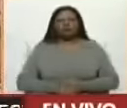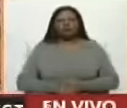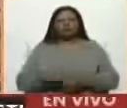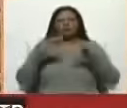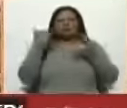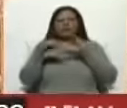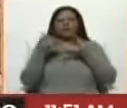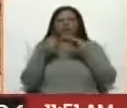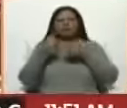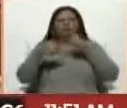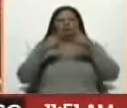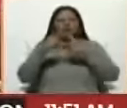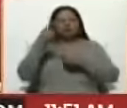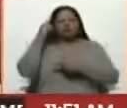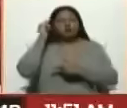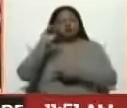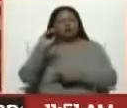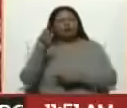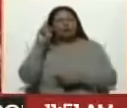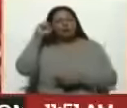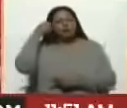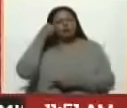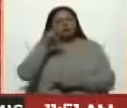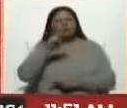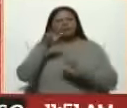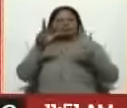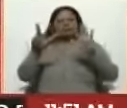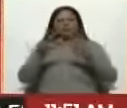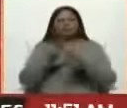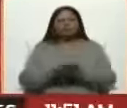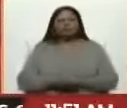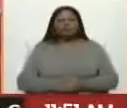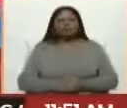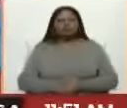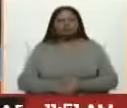le mando mensaje todos los días. Epa, acuérdate el 28.